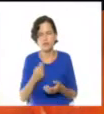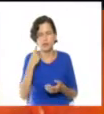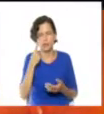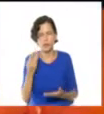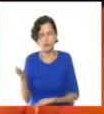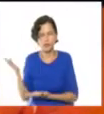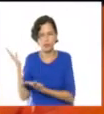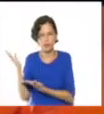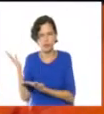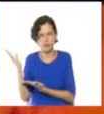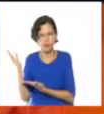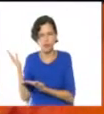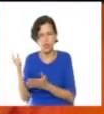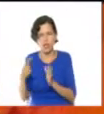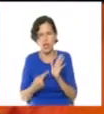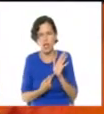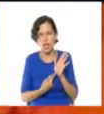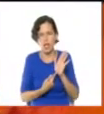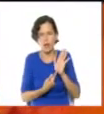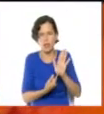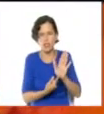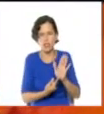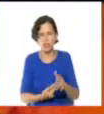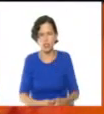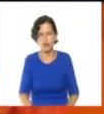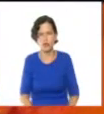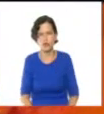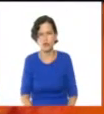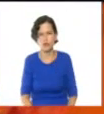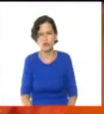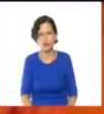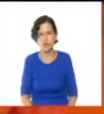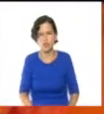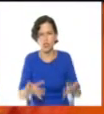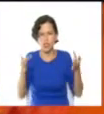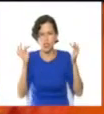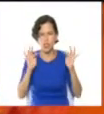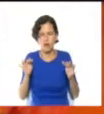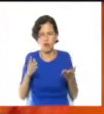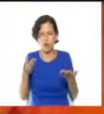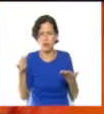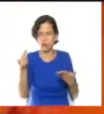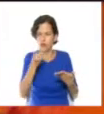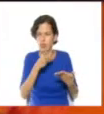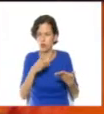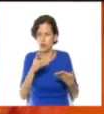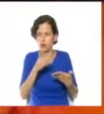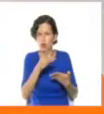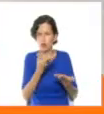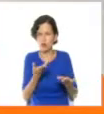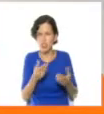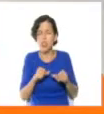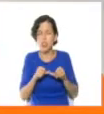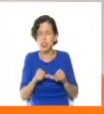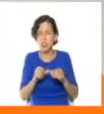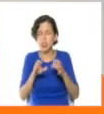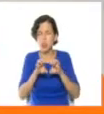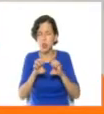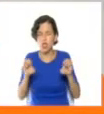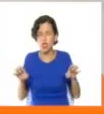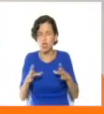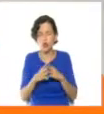de la República Bolivariana de Venezuela. Fíjense, en esta ocasión la presentamos de